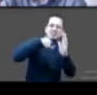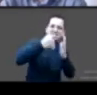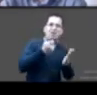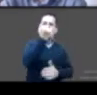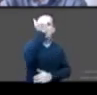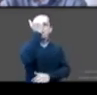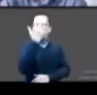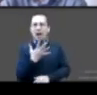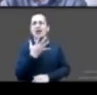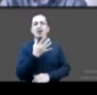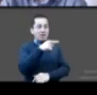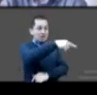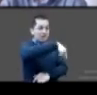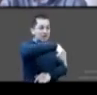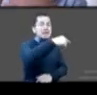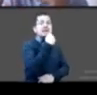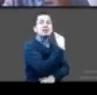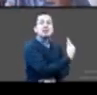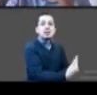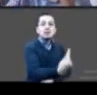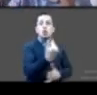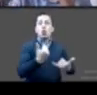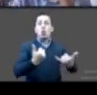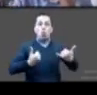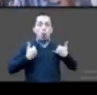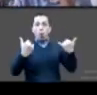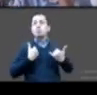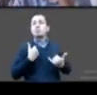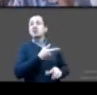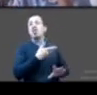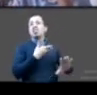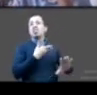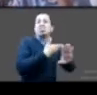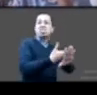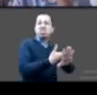los adolescentes, están siendo